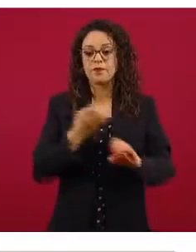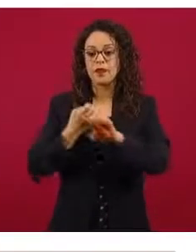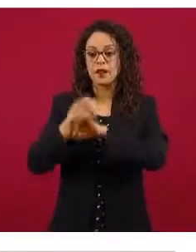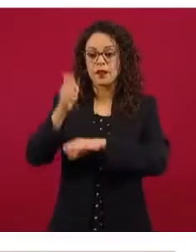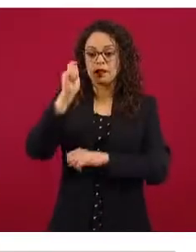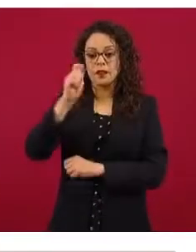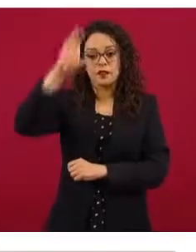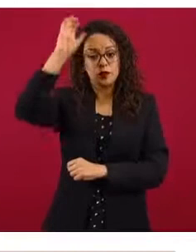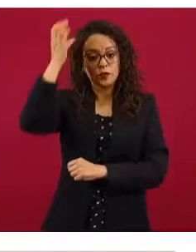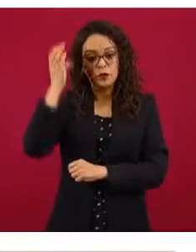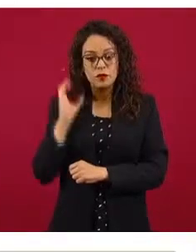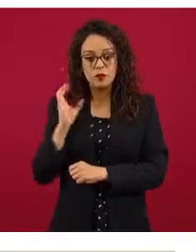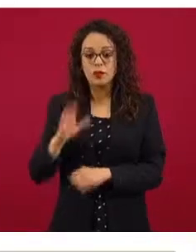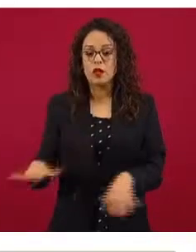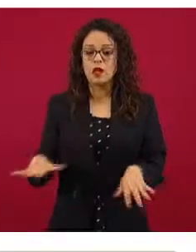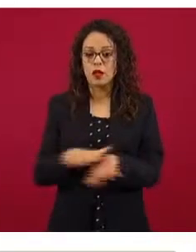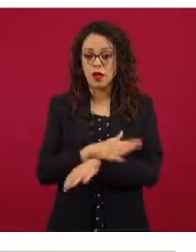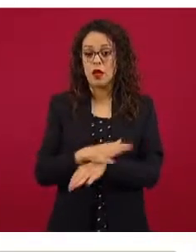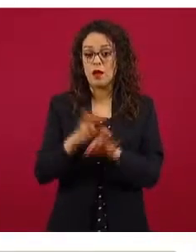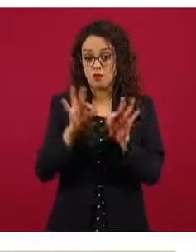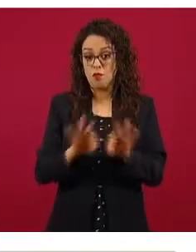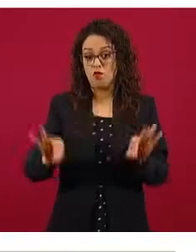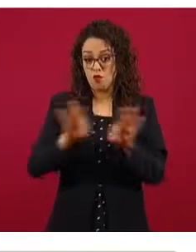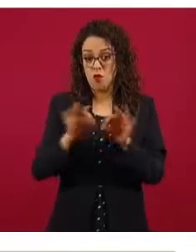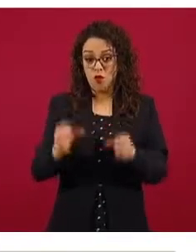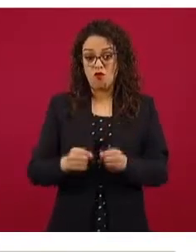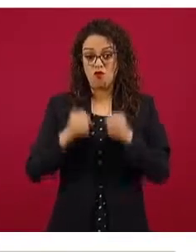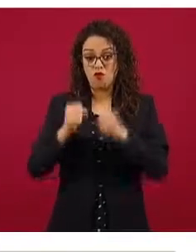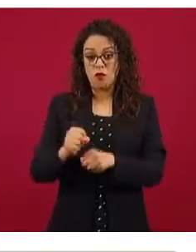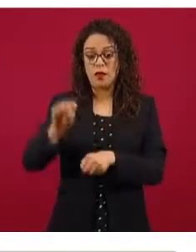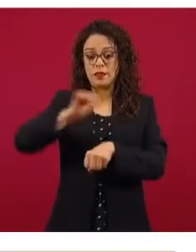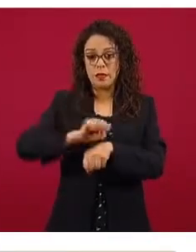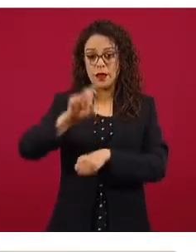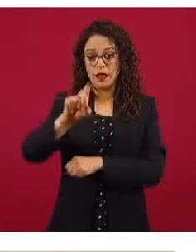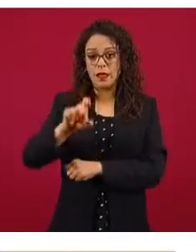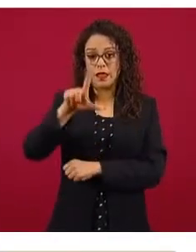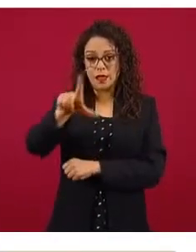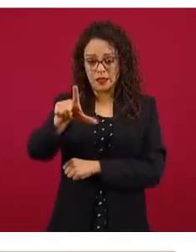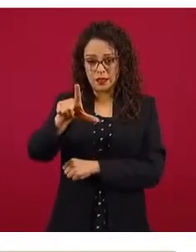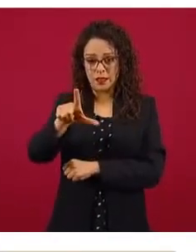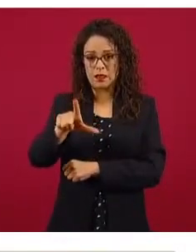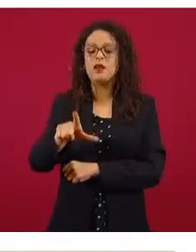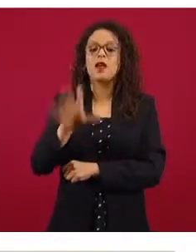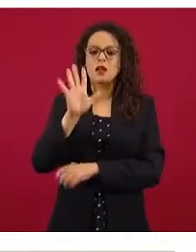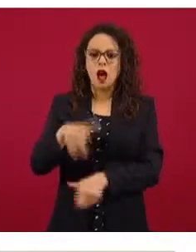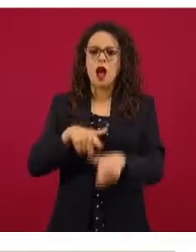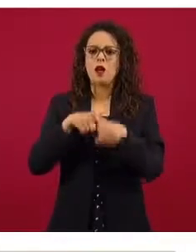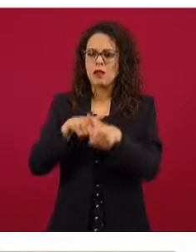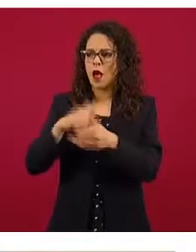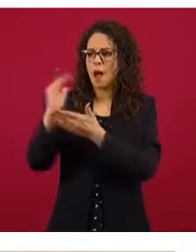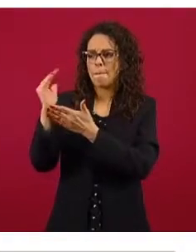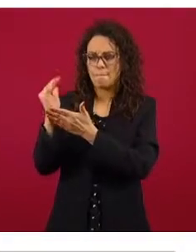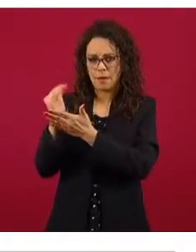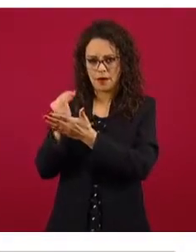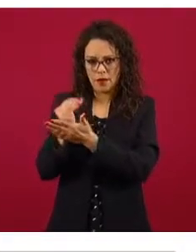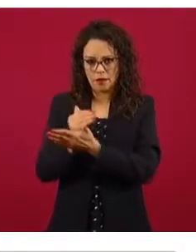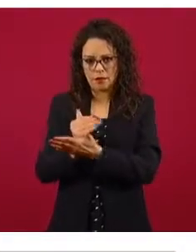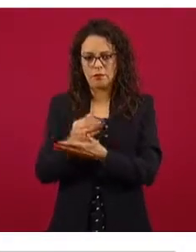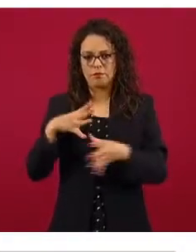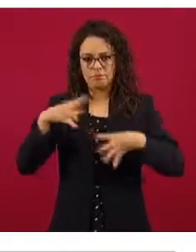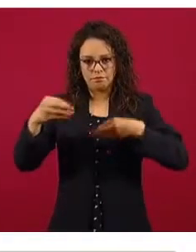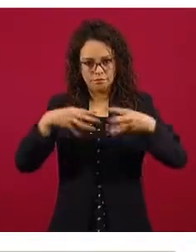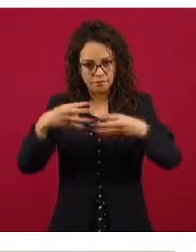muy importante desde la semana 37 del año, llegamos a un punto máximo y llevamos varias semanas de reducción, también de defunciones. La